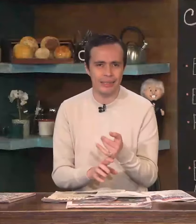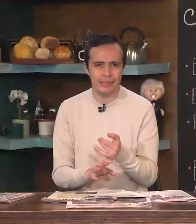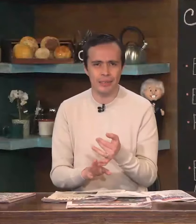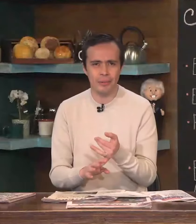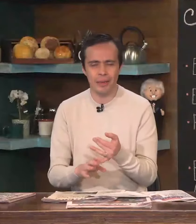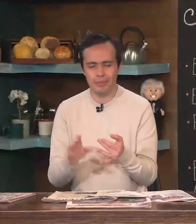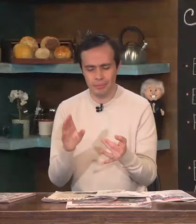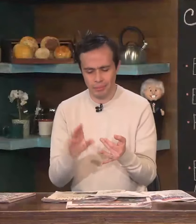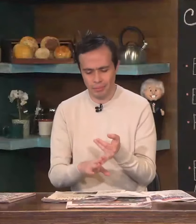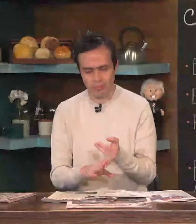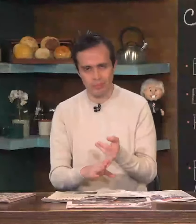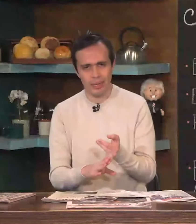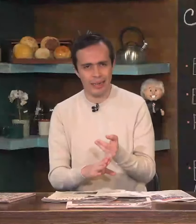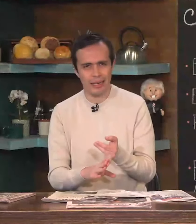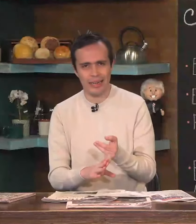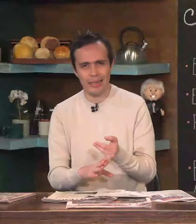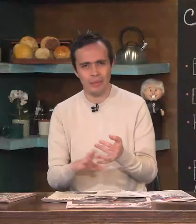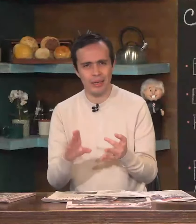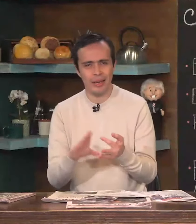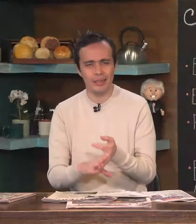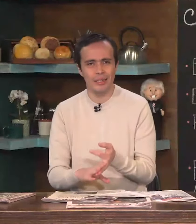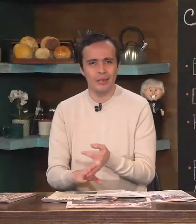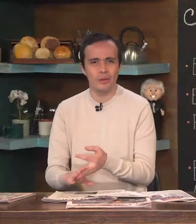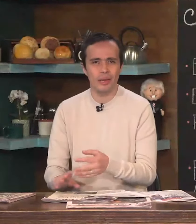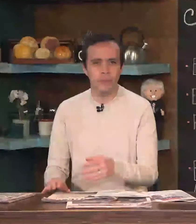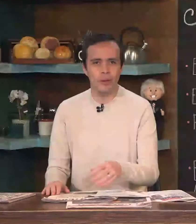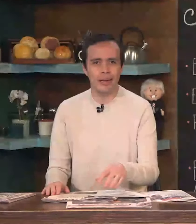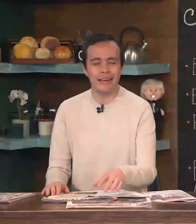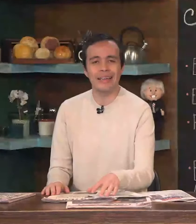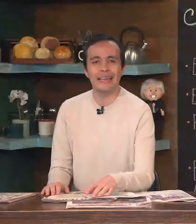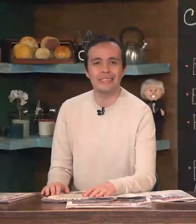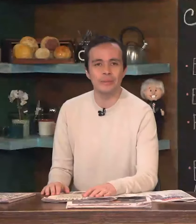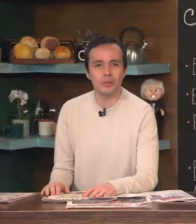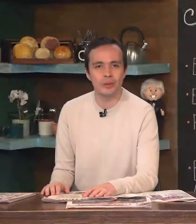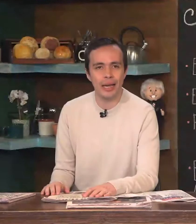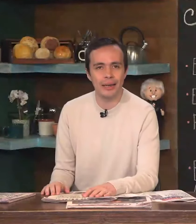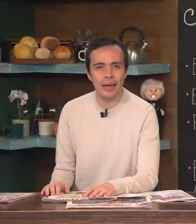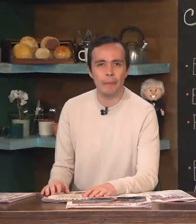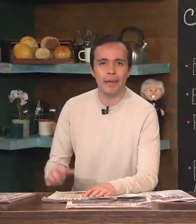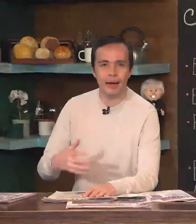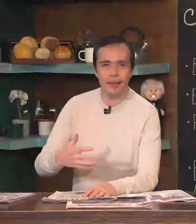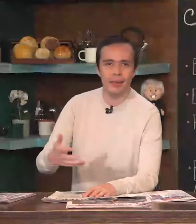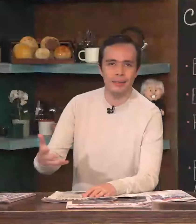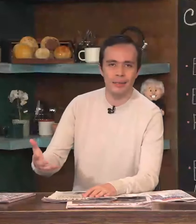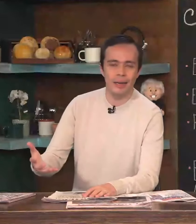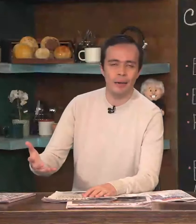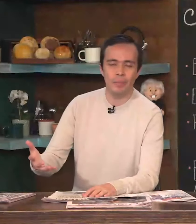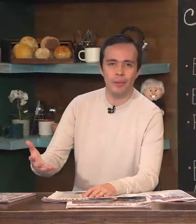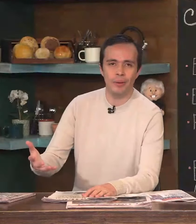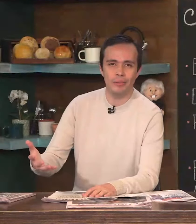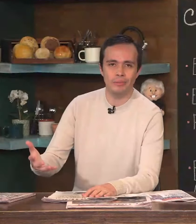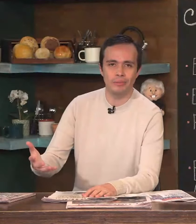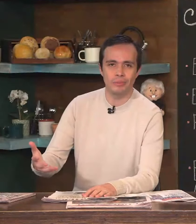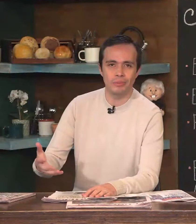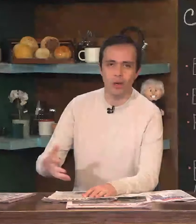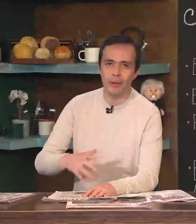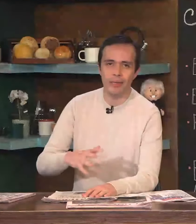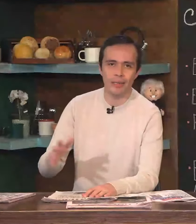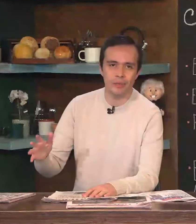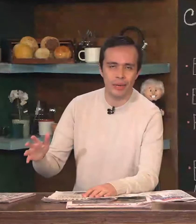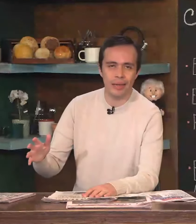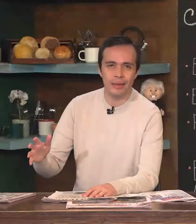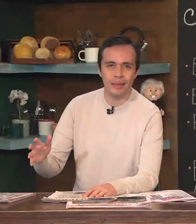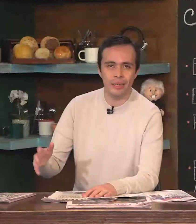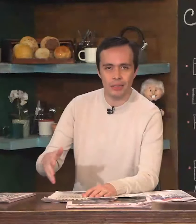Dice, es sensible, una gran académica, una mujer excepcional, apegada al pueblo, no